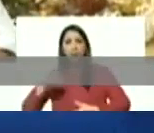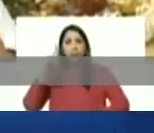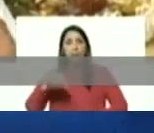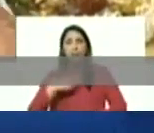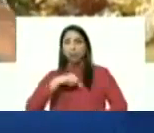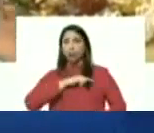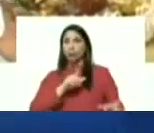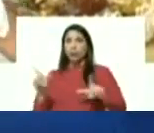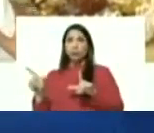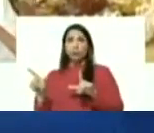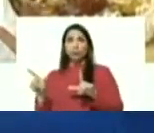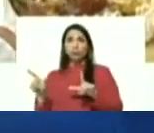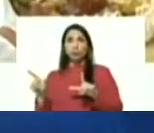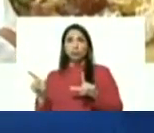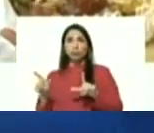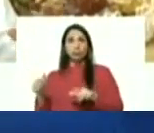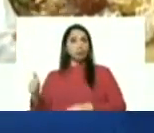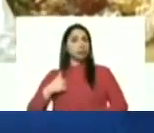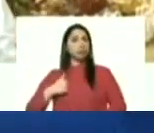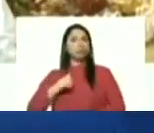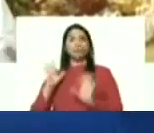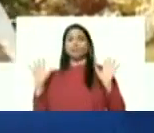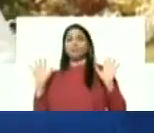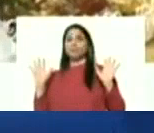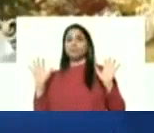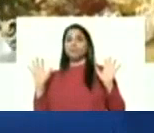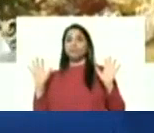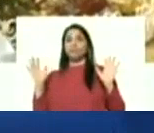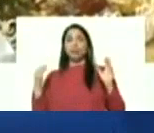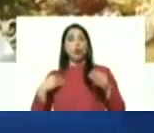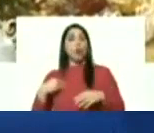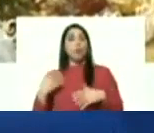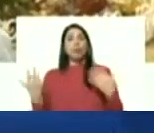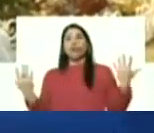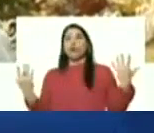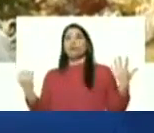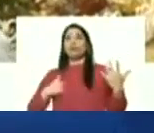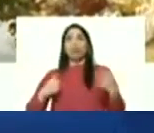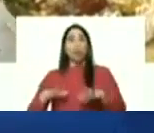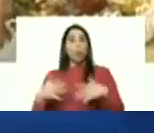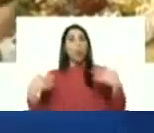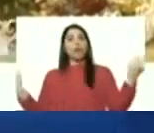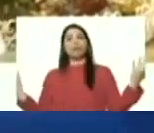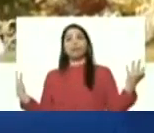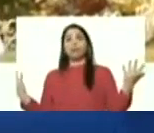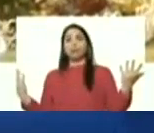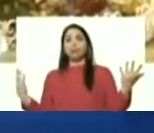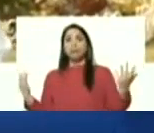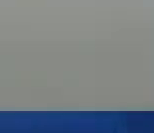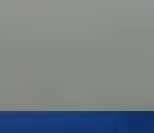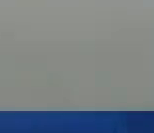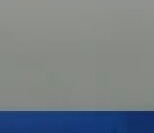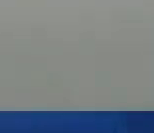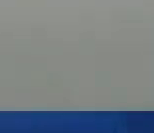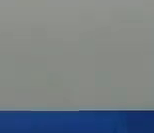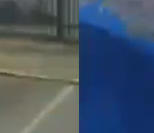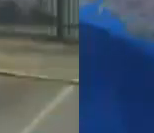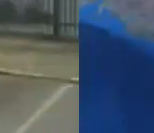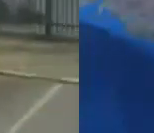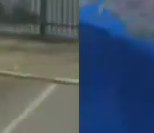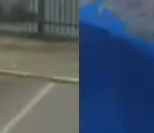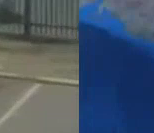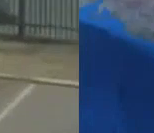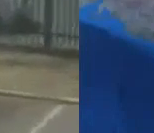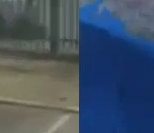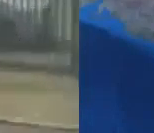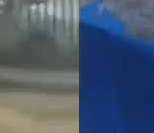listos para lo que sea, como sea y cuando sea. Irán, salam aleikum. En diferentes partes